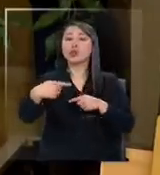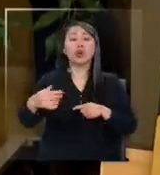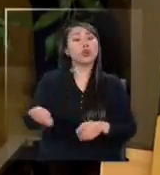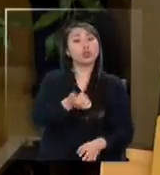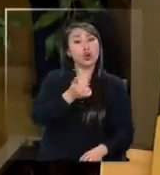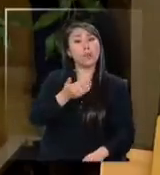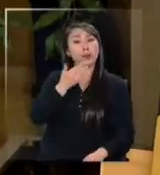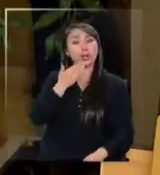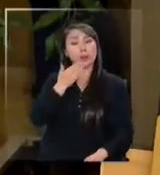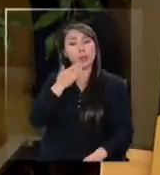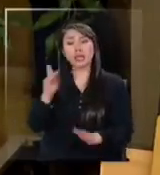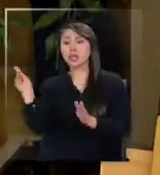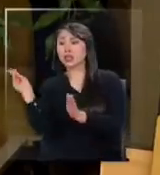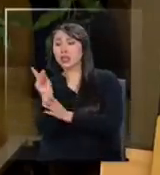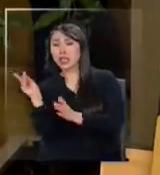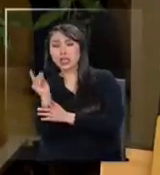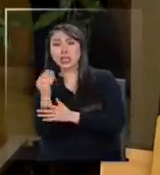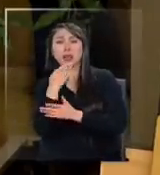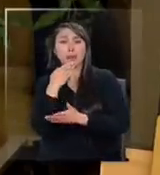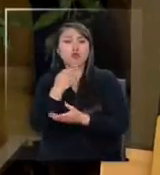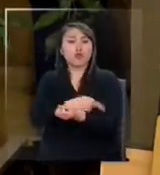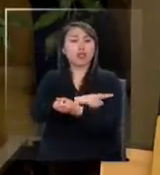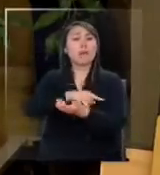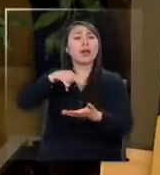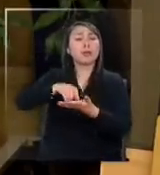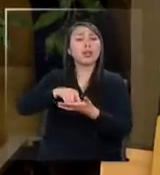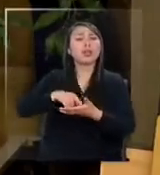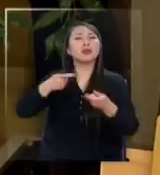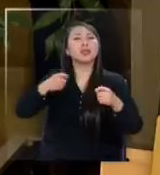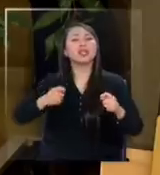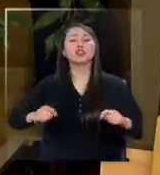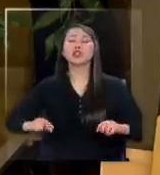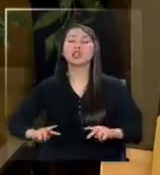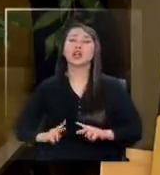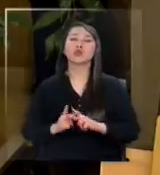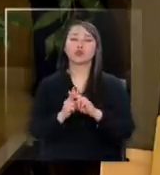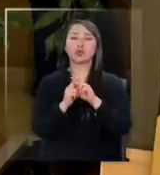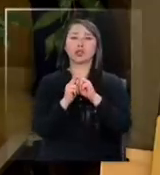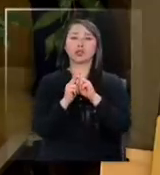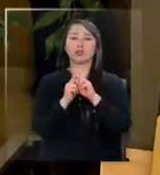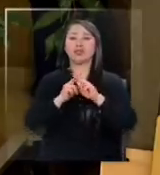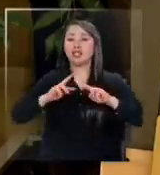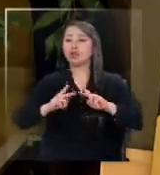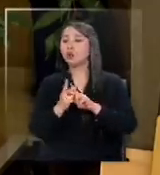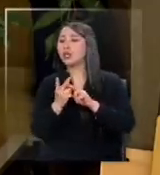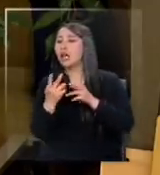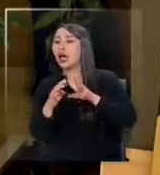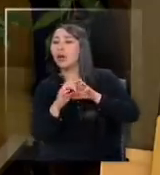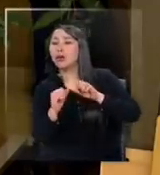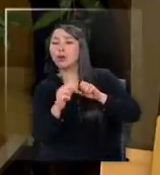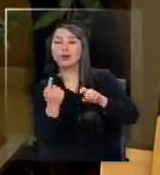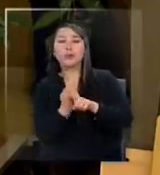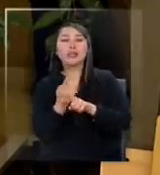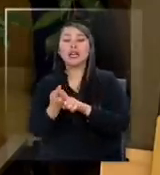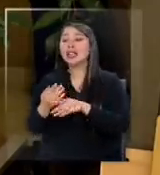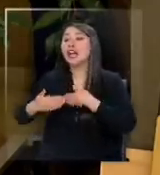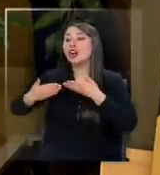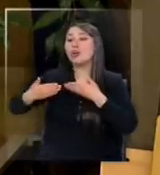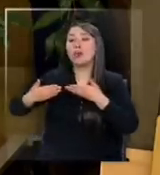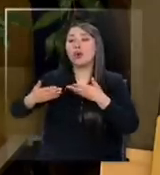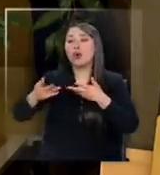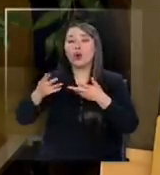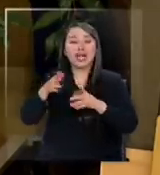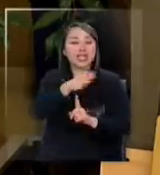las fuerzas de la derecha, con las fuerzas parlamentarias, construir algunos acuerdos que nos permitan ofrecer caminos de